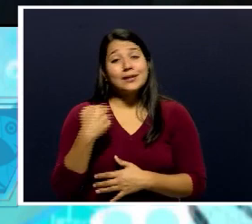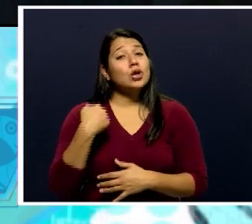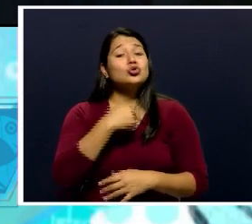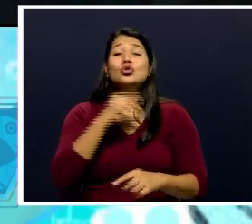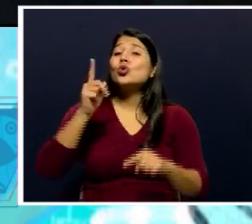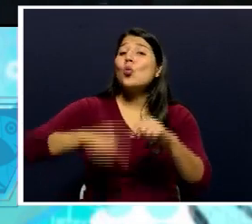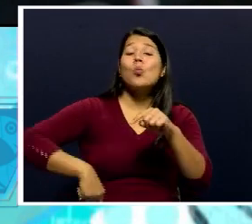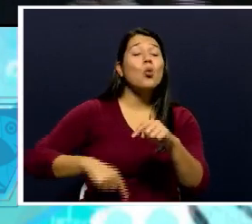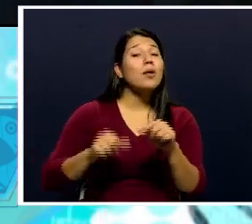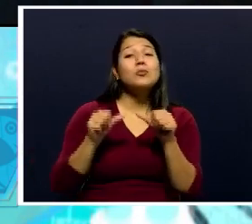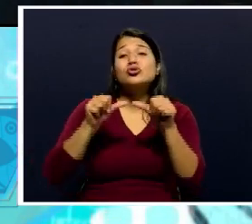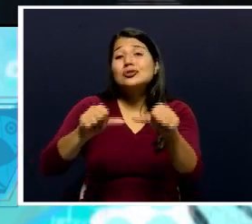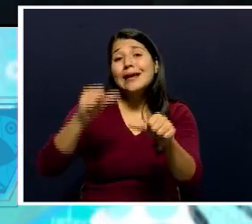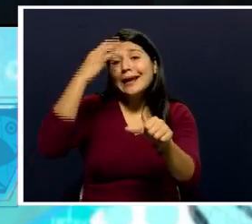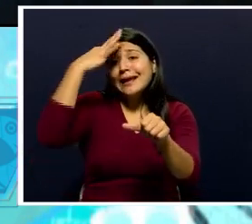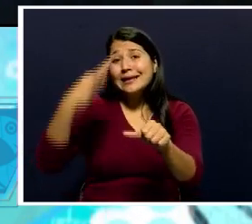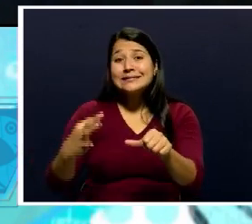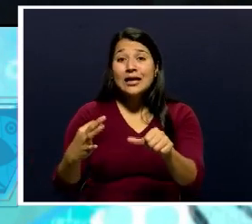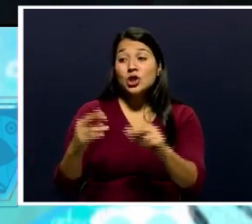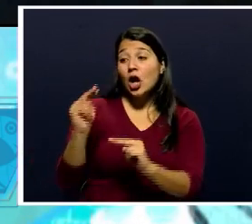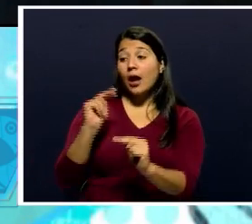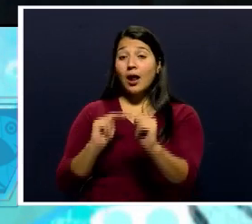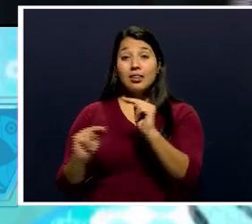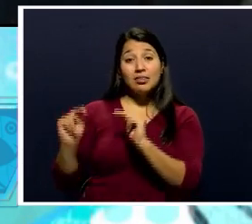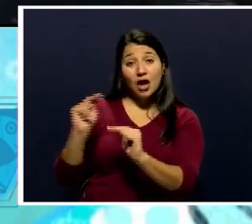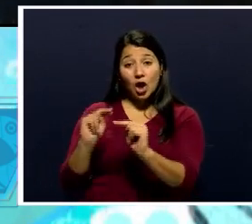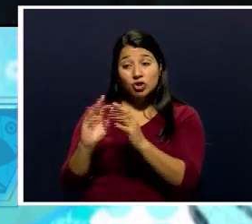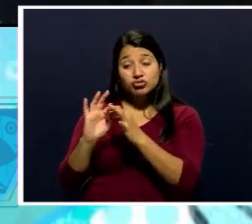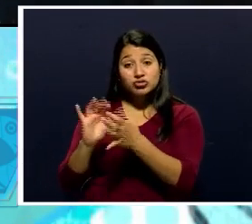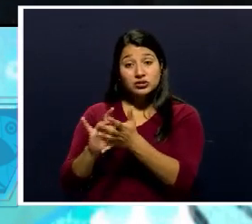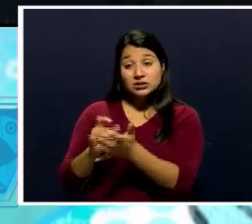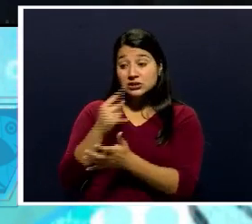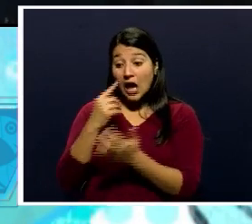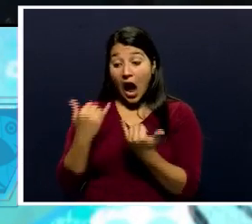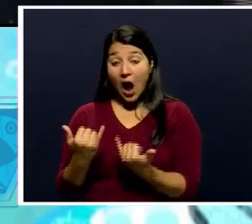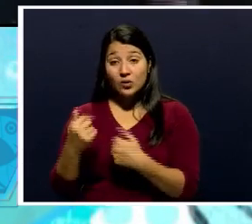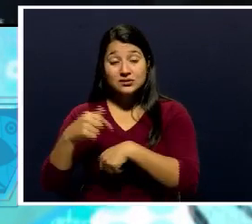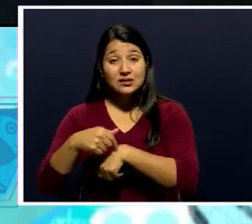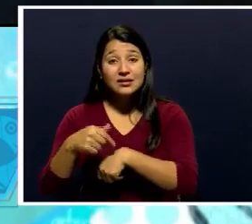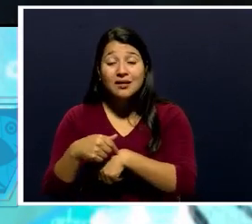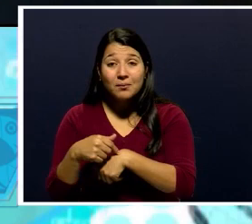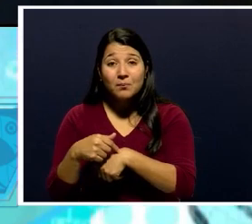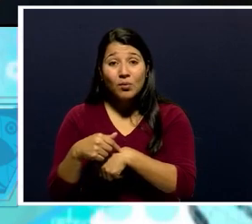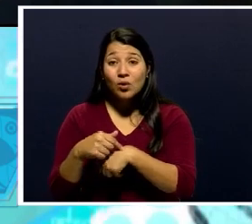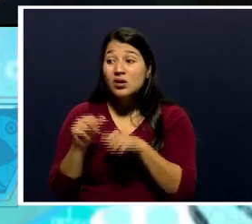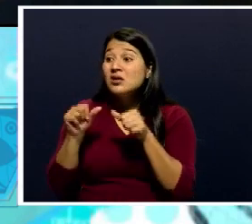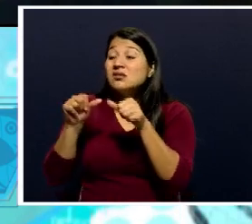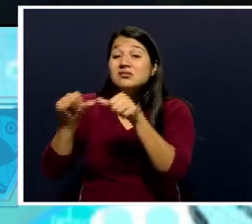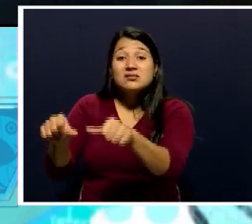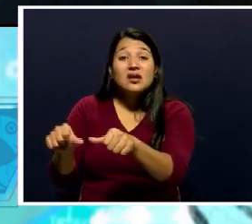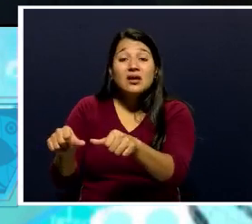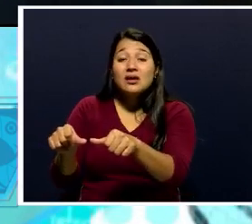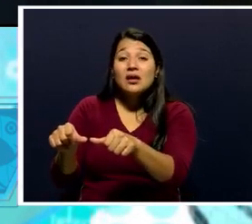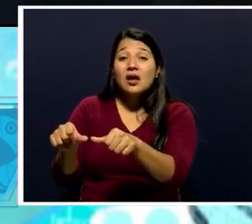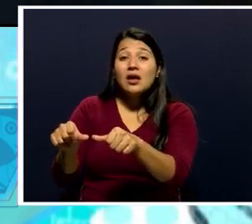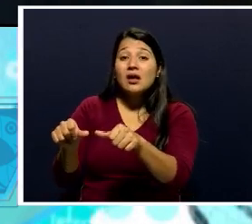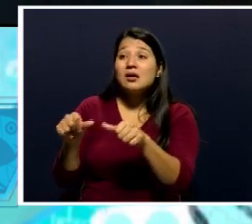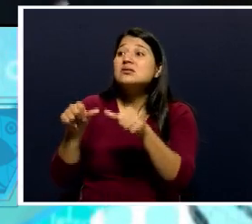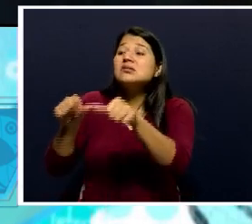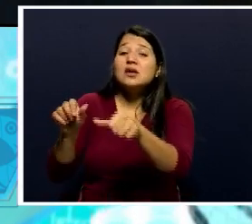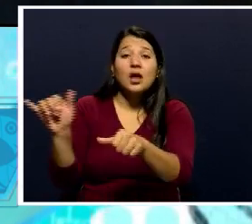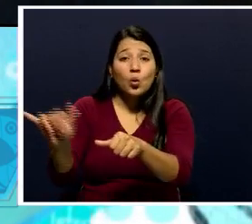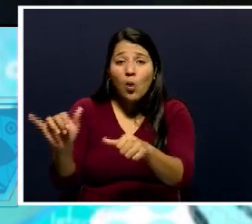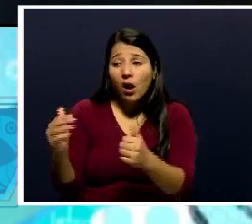seguir considerando que el modelo de negocios de la industria farmacéutica en el siglo XX tiene que seguir funcionando en el siglo XXI,